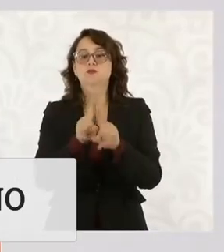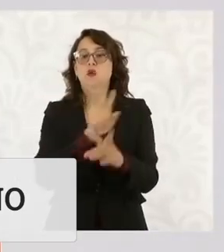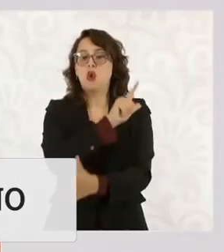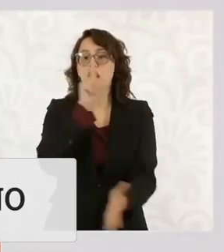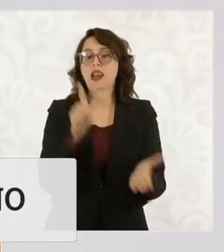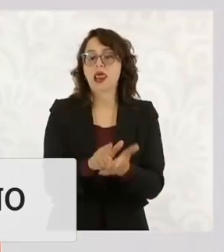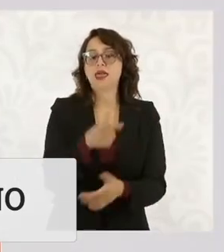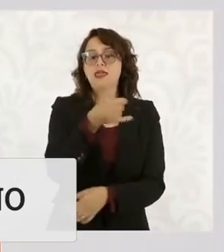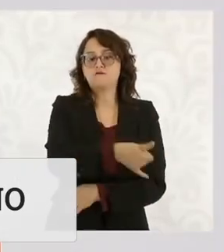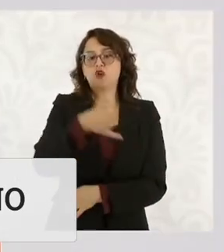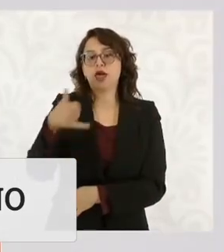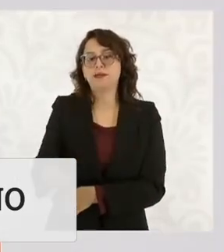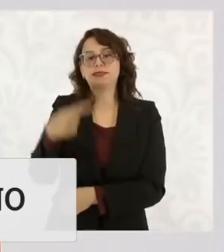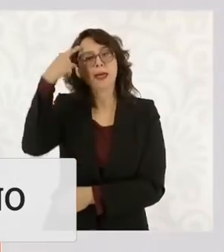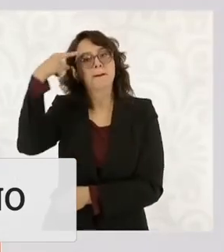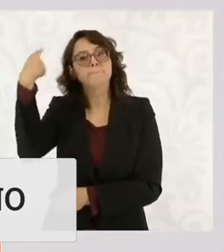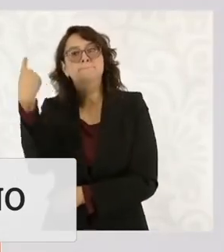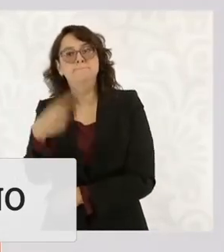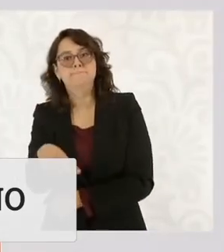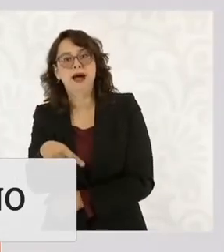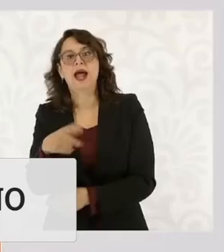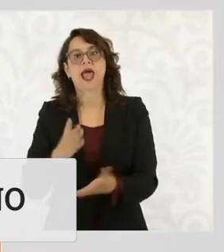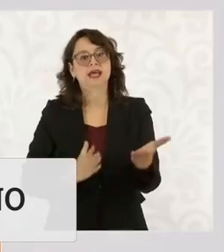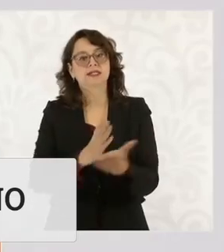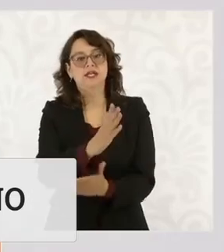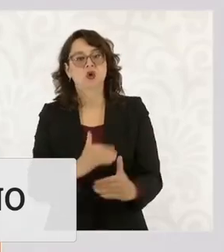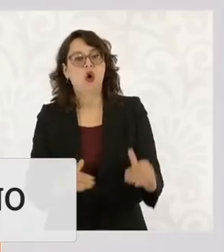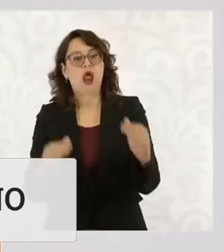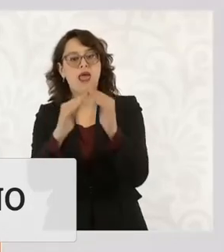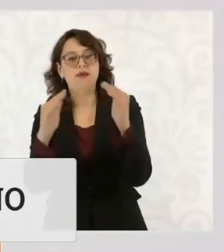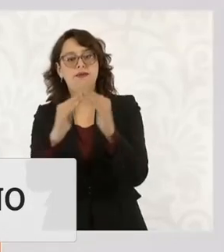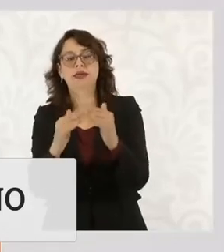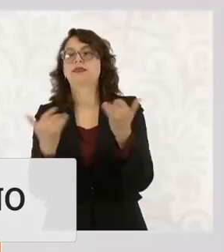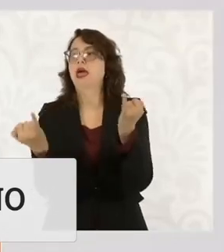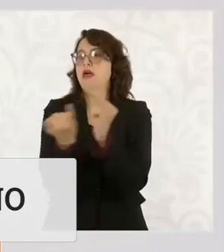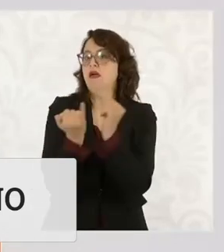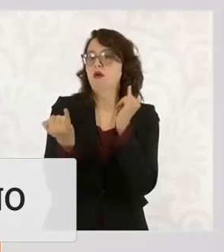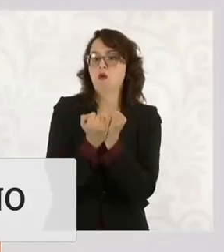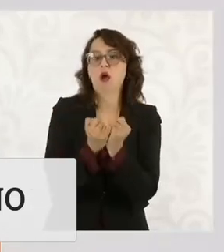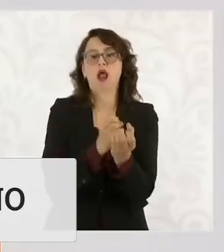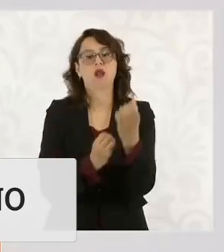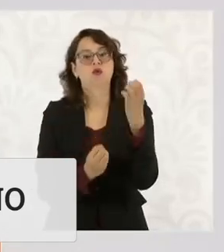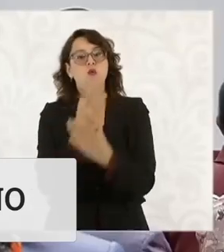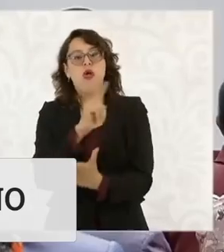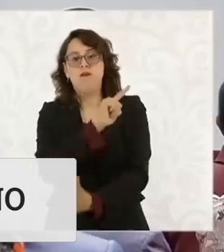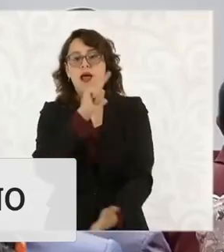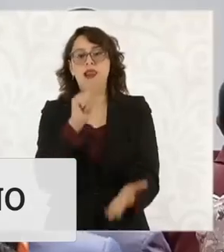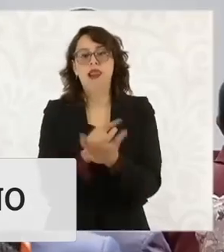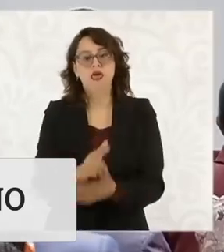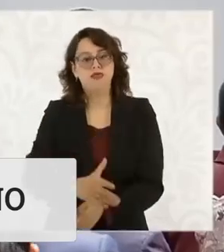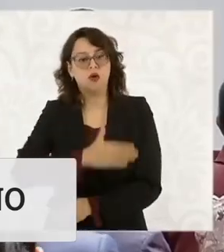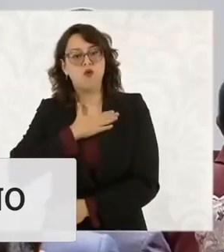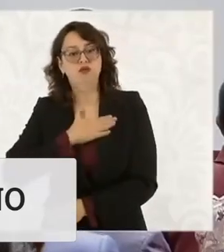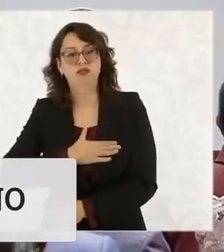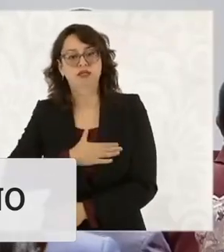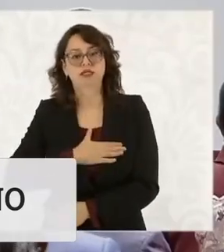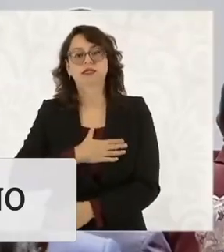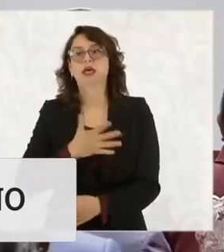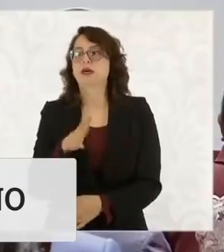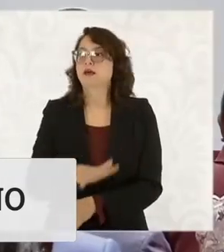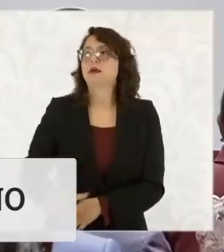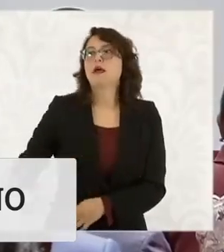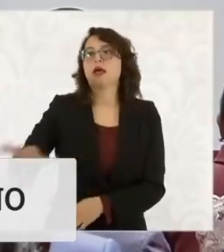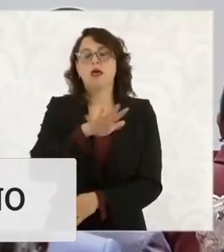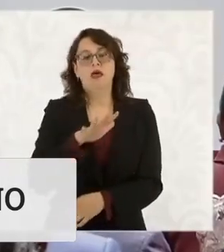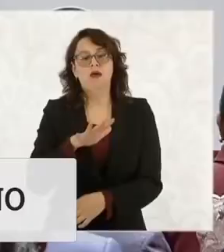el derecho a la vivienda, así como las reformas que robustecen la impartición de justicia y la atención